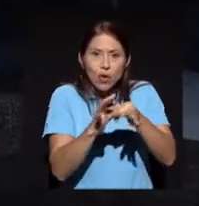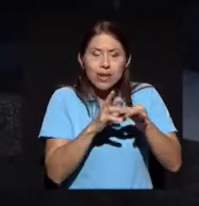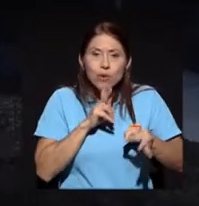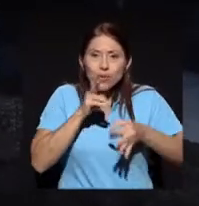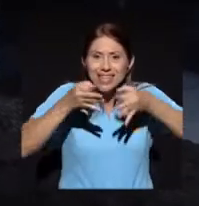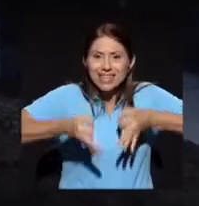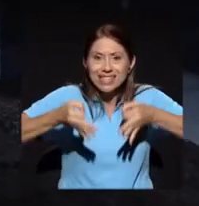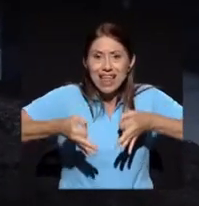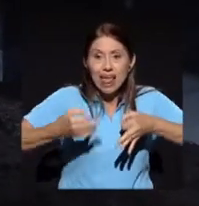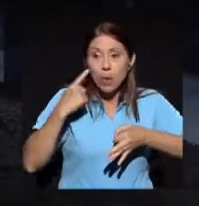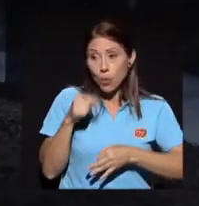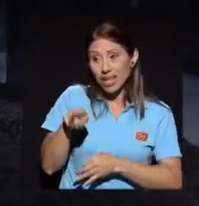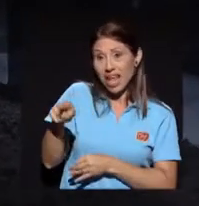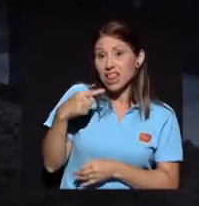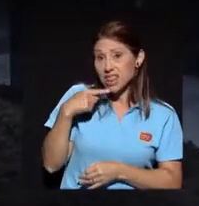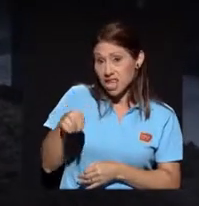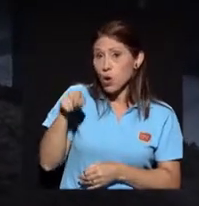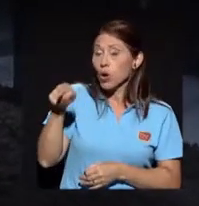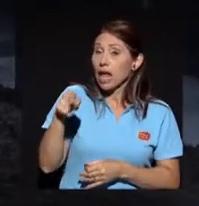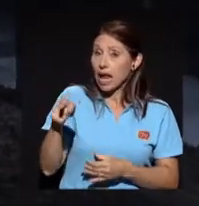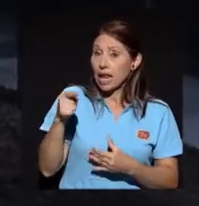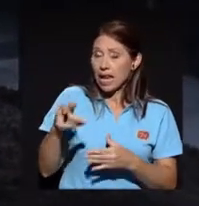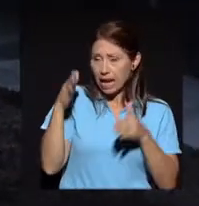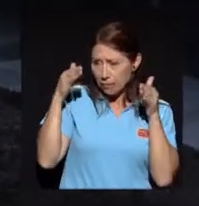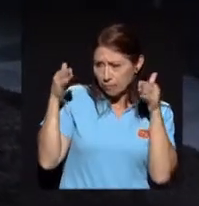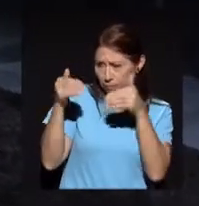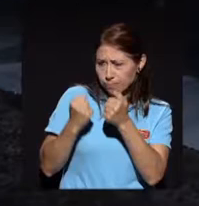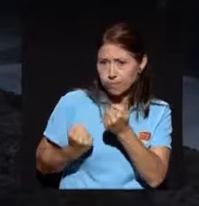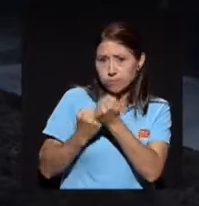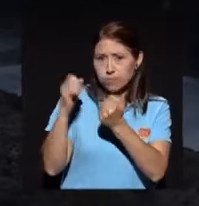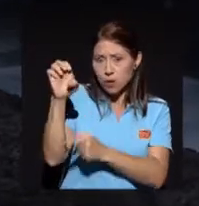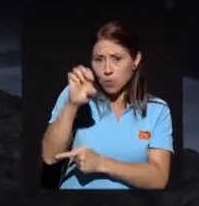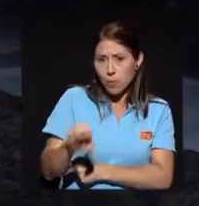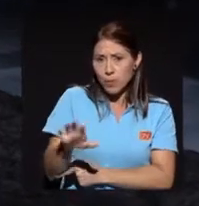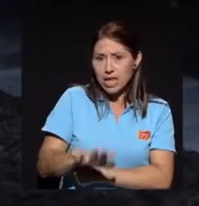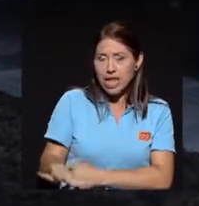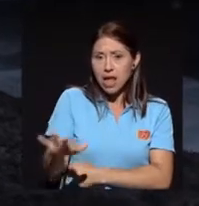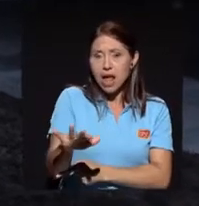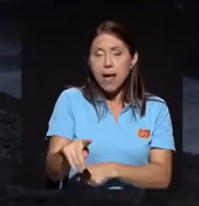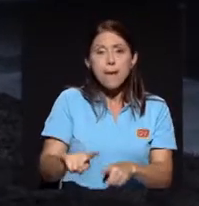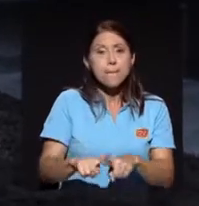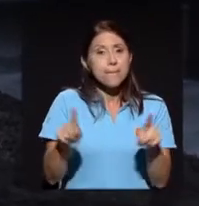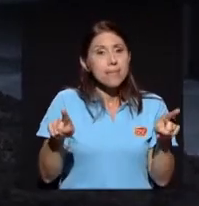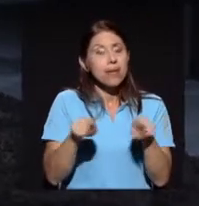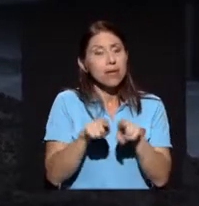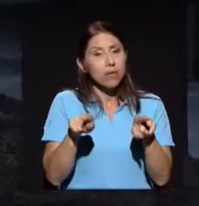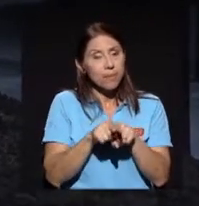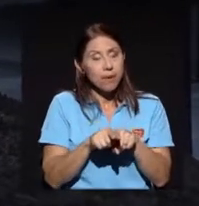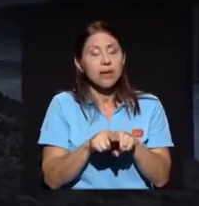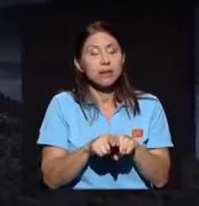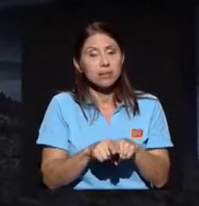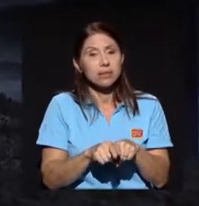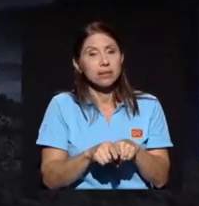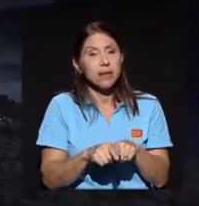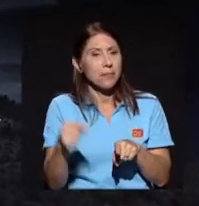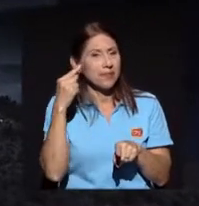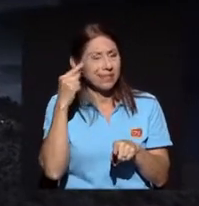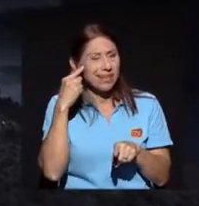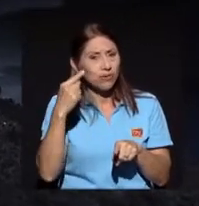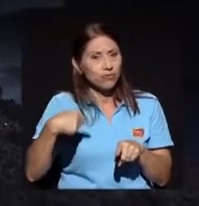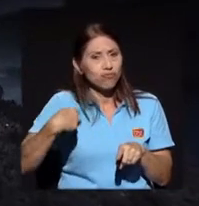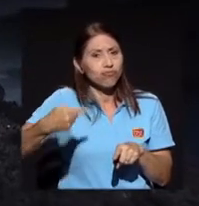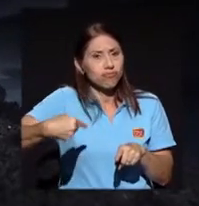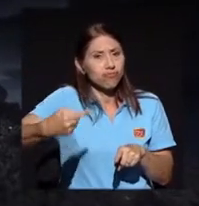como veríamos aquí de hueso colorado sino que además hacia adelante me parece a mí que esa es la forma